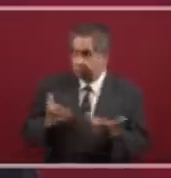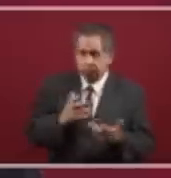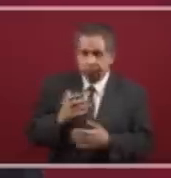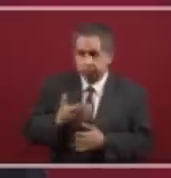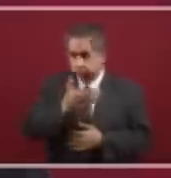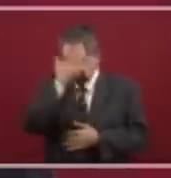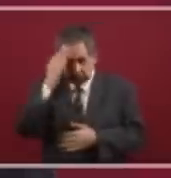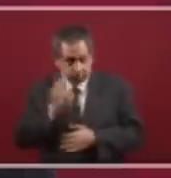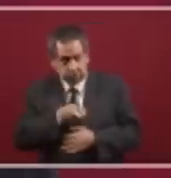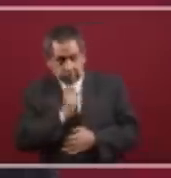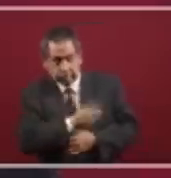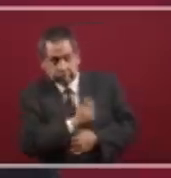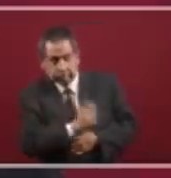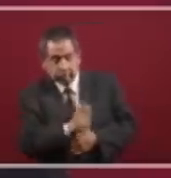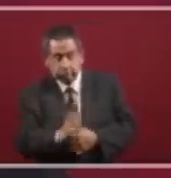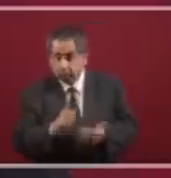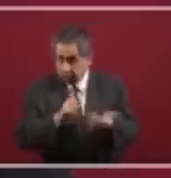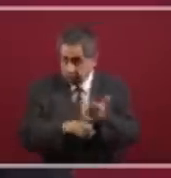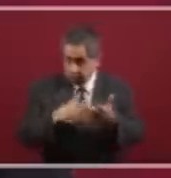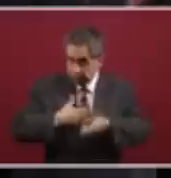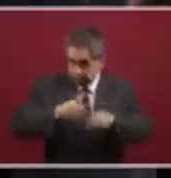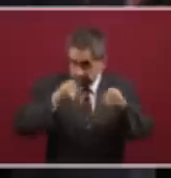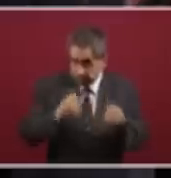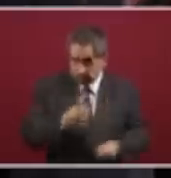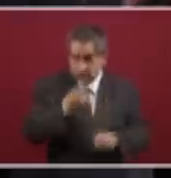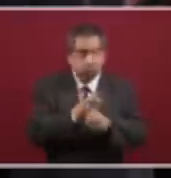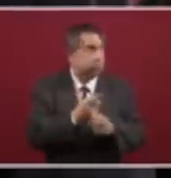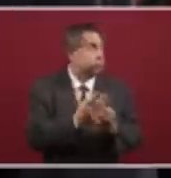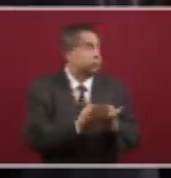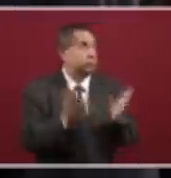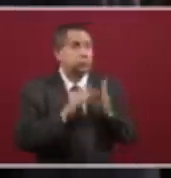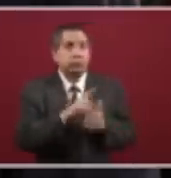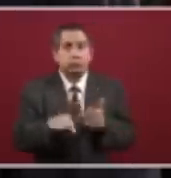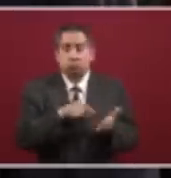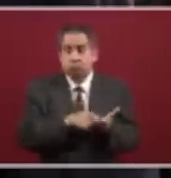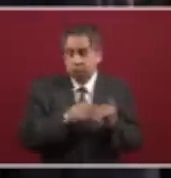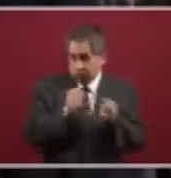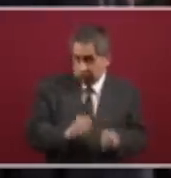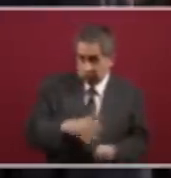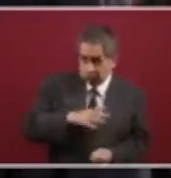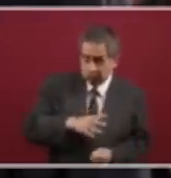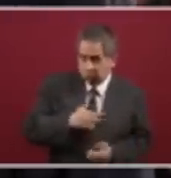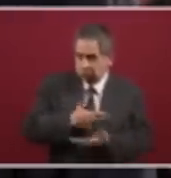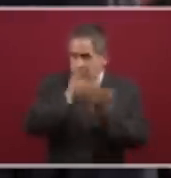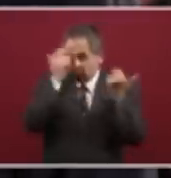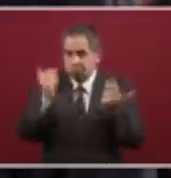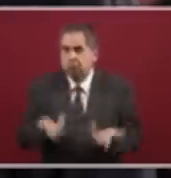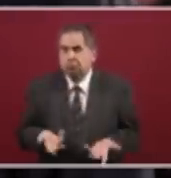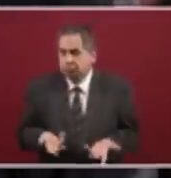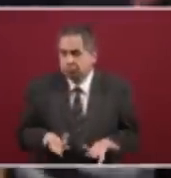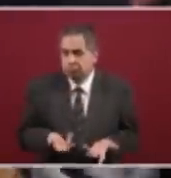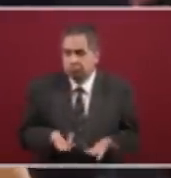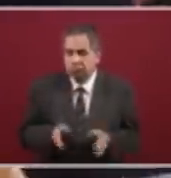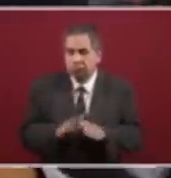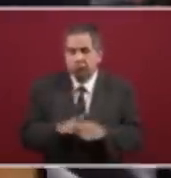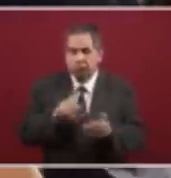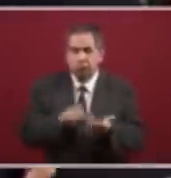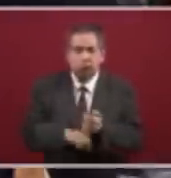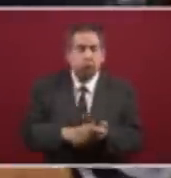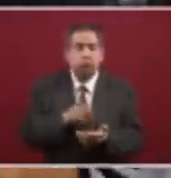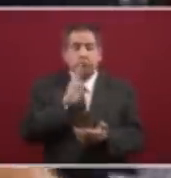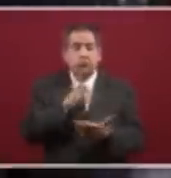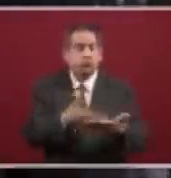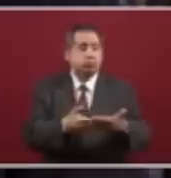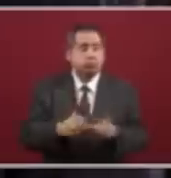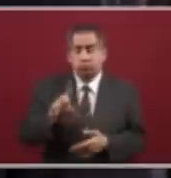en qué condiciones de seguridad estaban las niñas los niños es más en uno de los reportes del